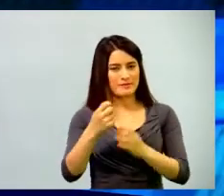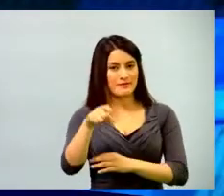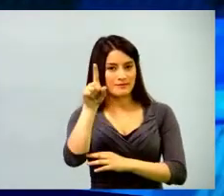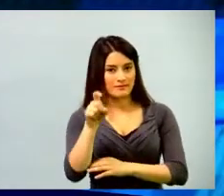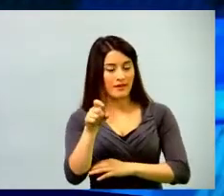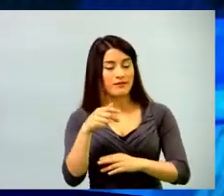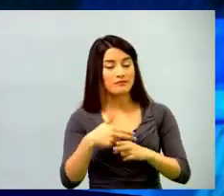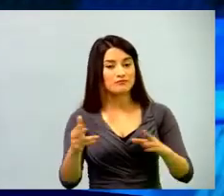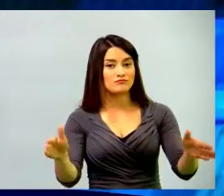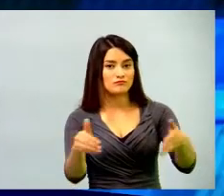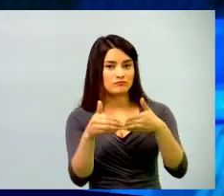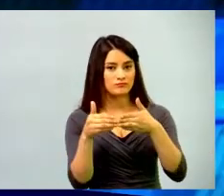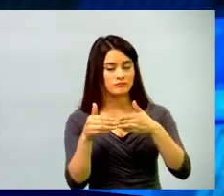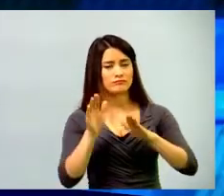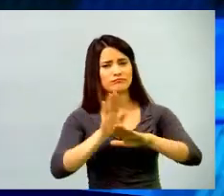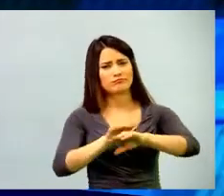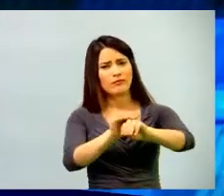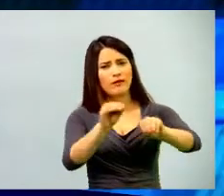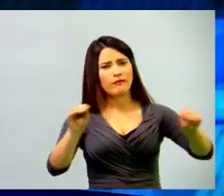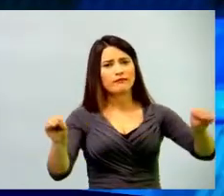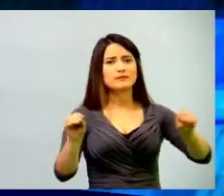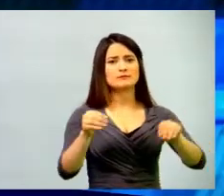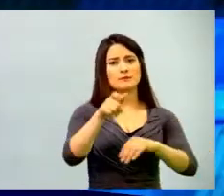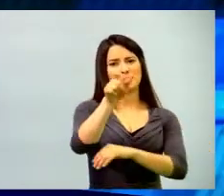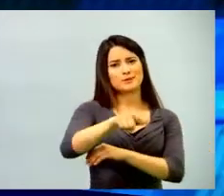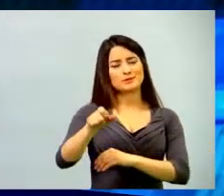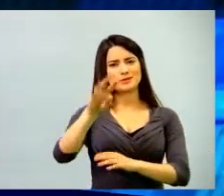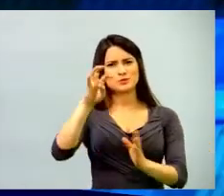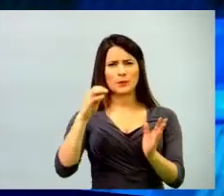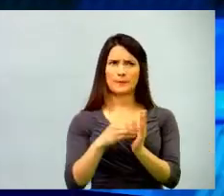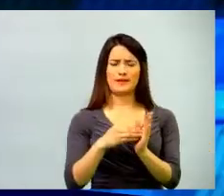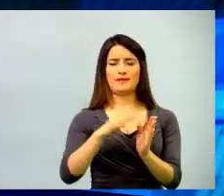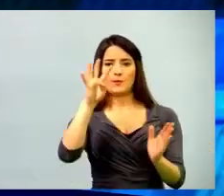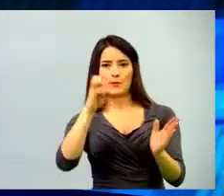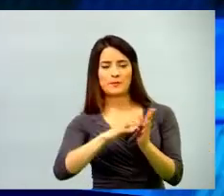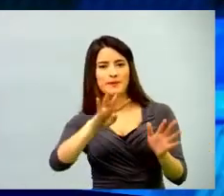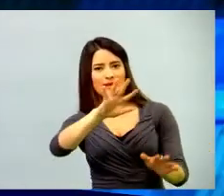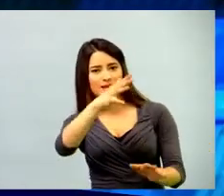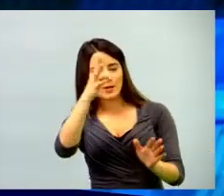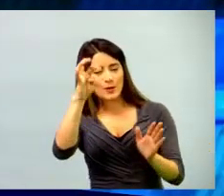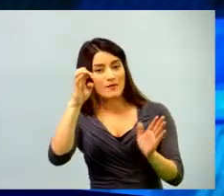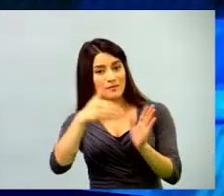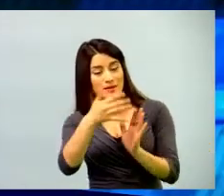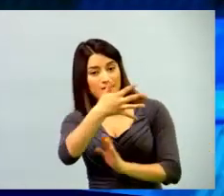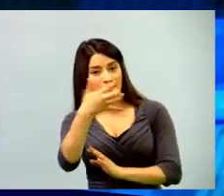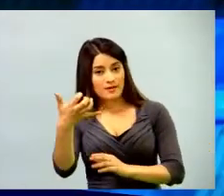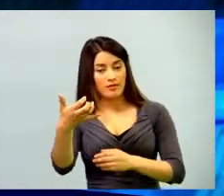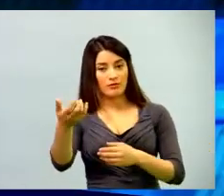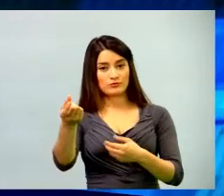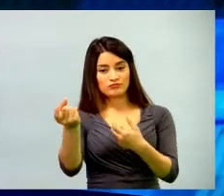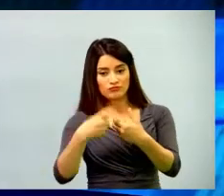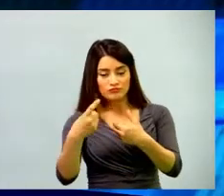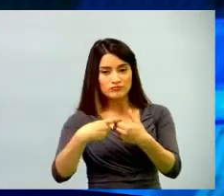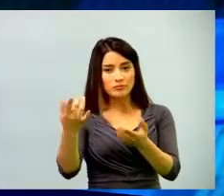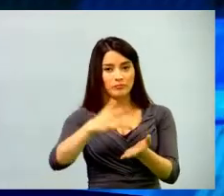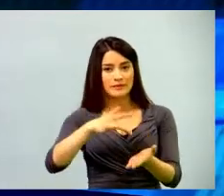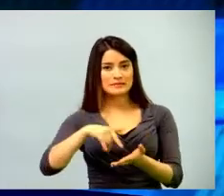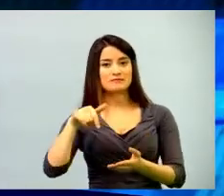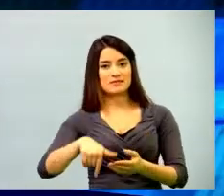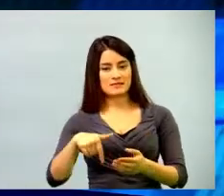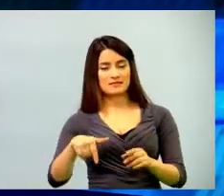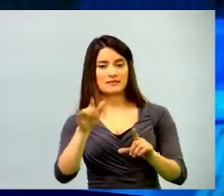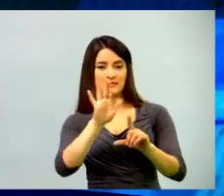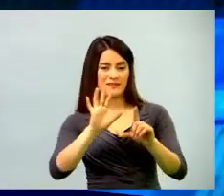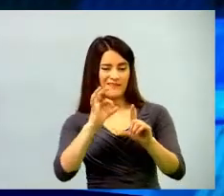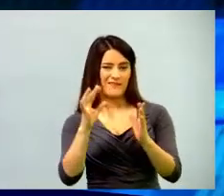darle las gracias a estos más de 9.500 participantes que estuvieron presentes en esta edición virtual, a